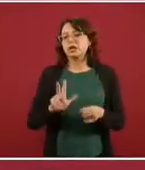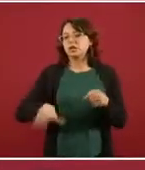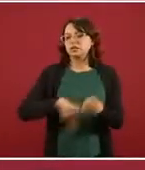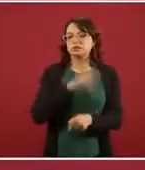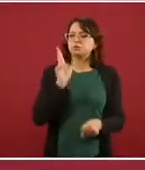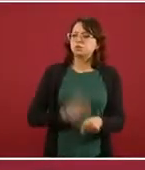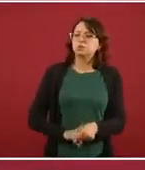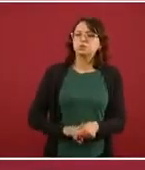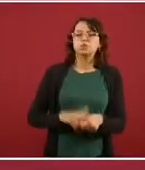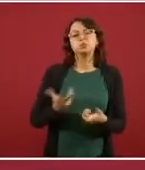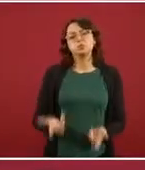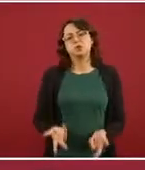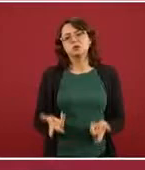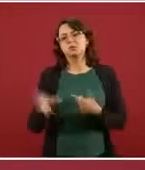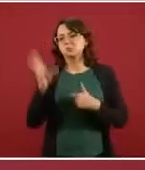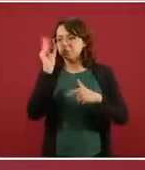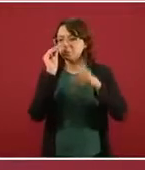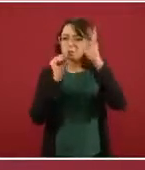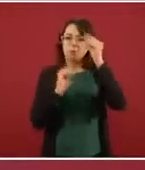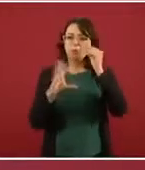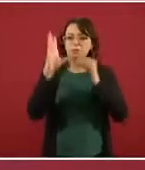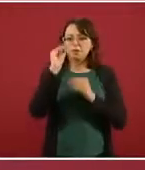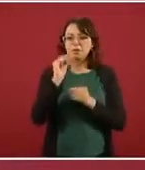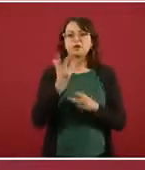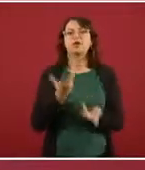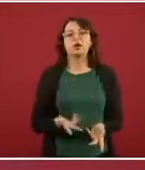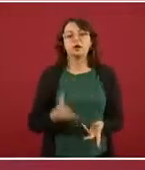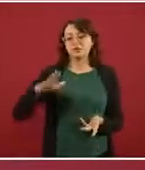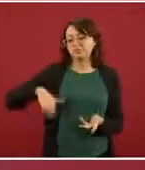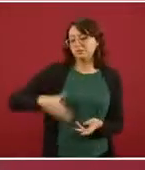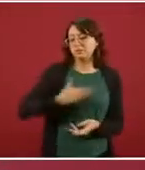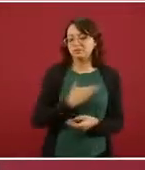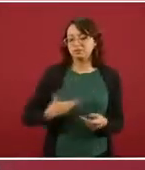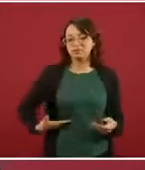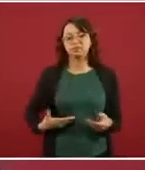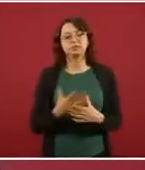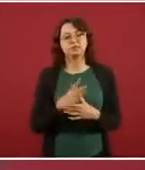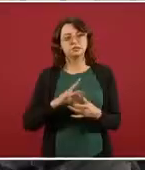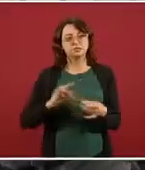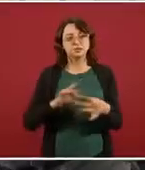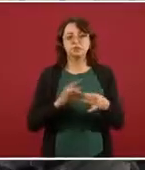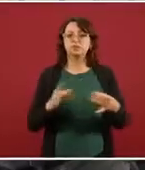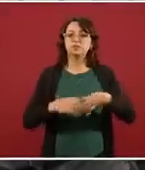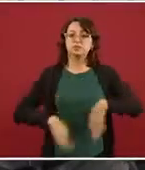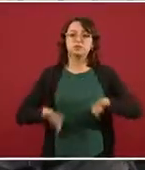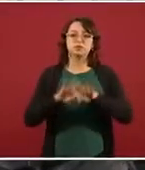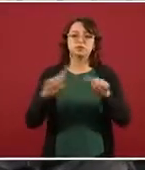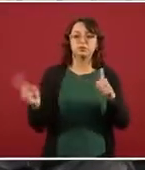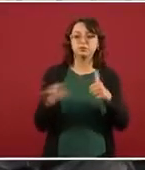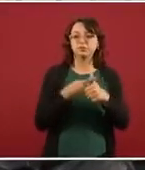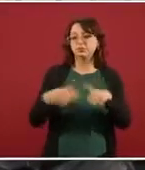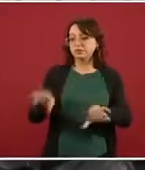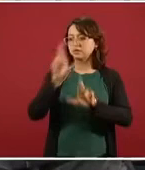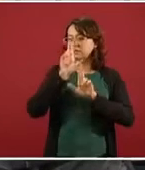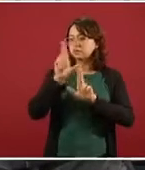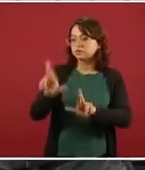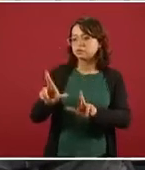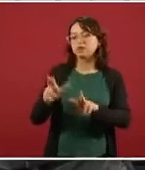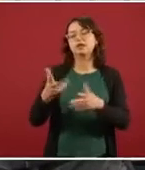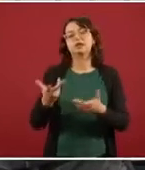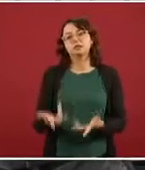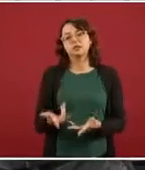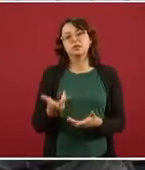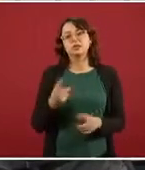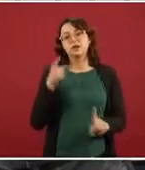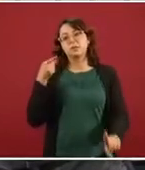natural, digamos, y se aprende, como bien dice nuestro presidente, a respetar y darles un lugar, porque recordemos que